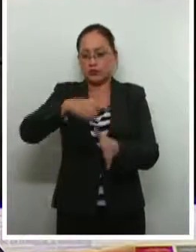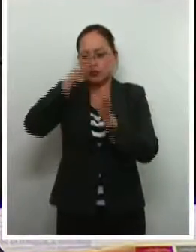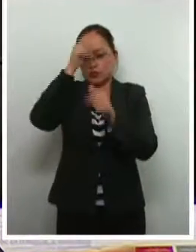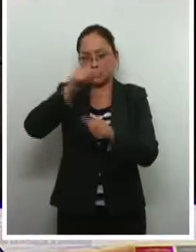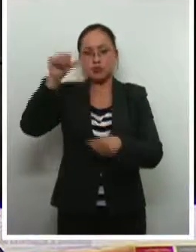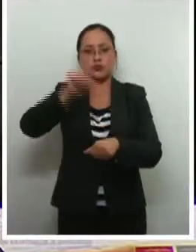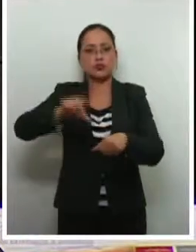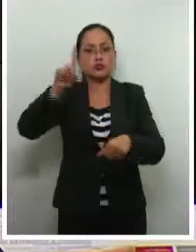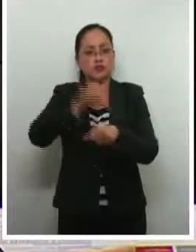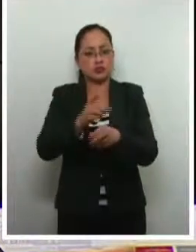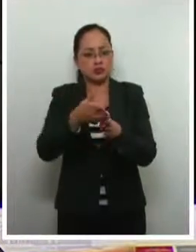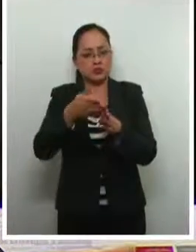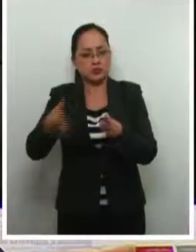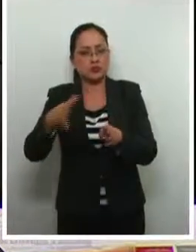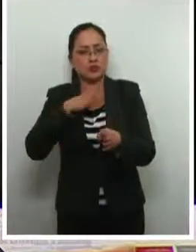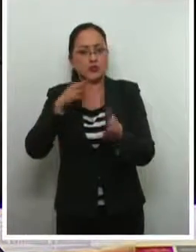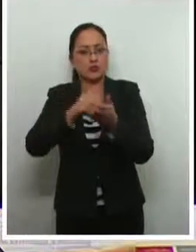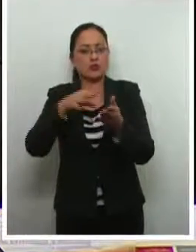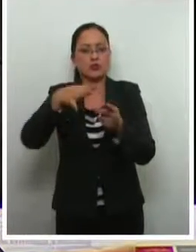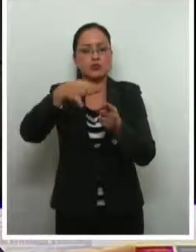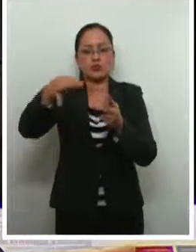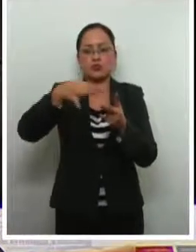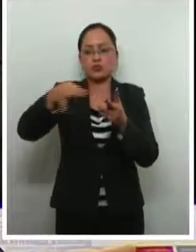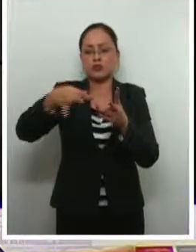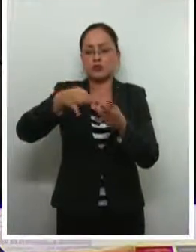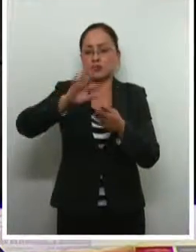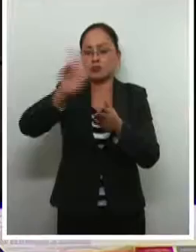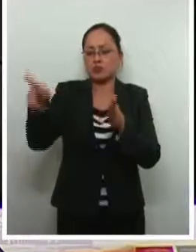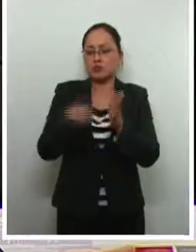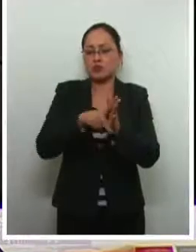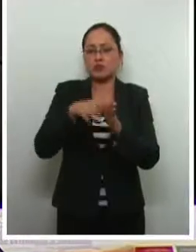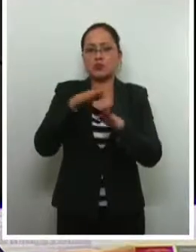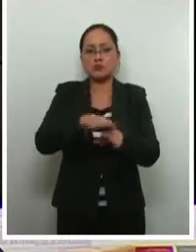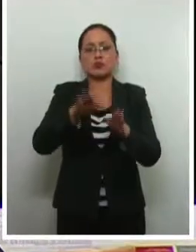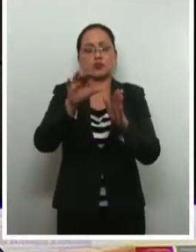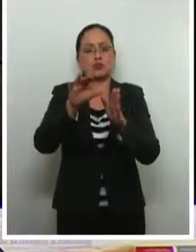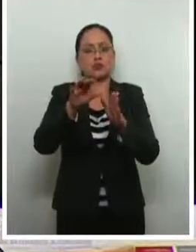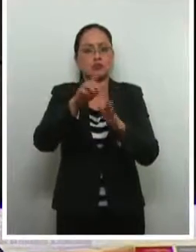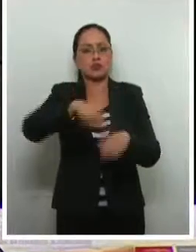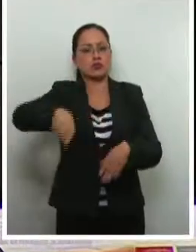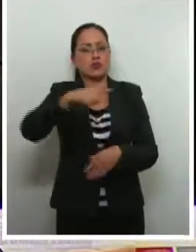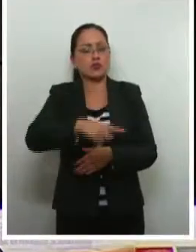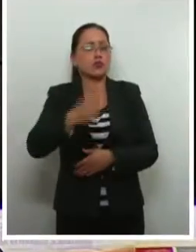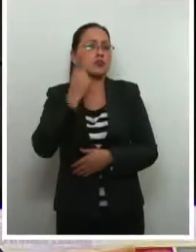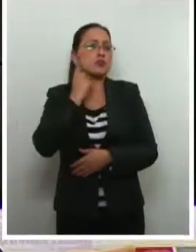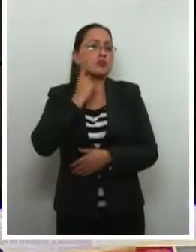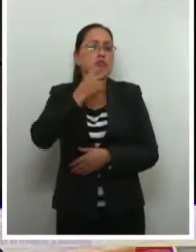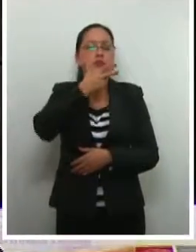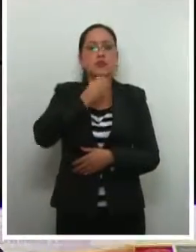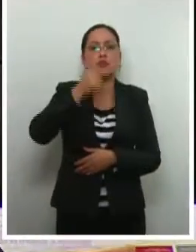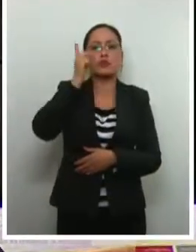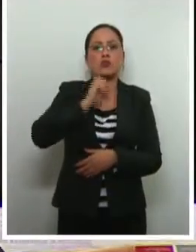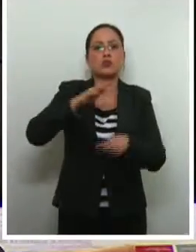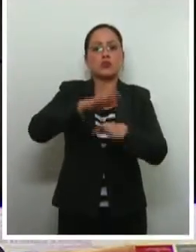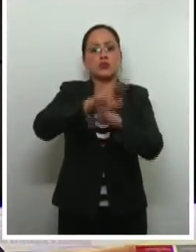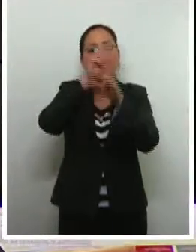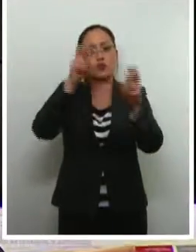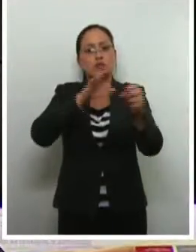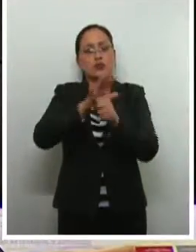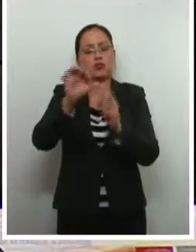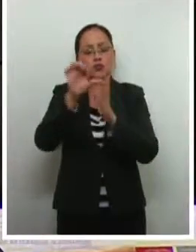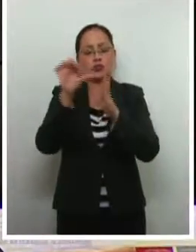de hoy, todas las reservas de los legisladores y legisladoras respecto a